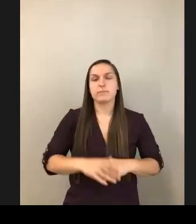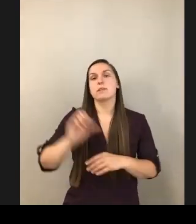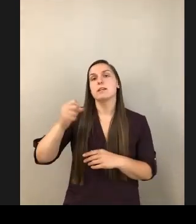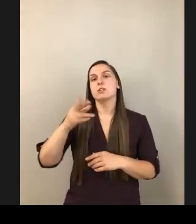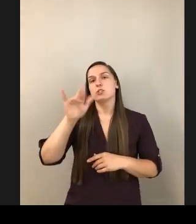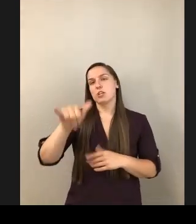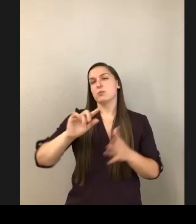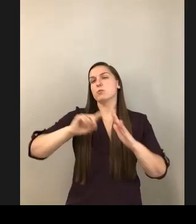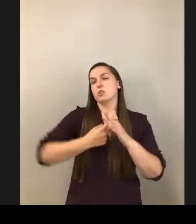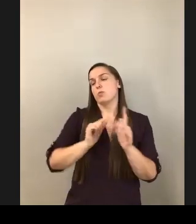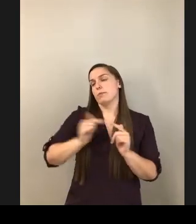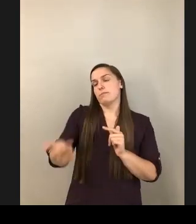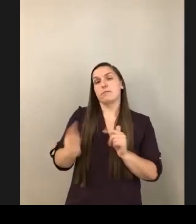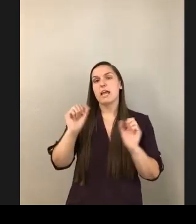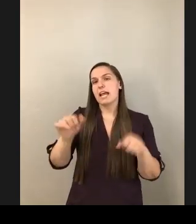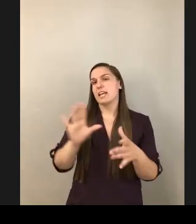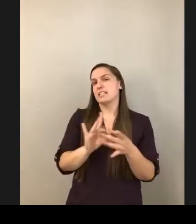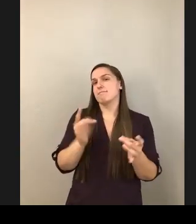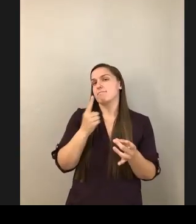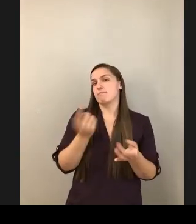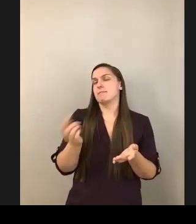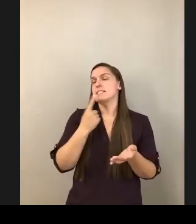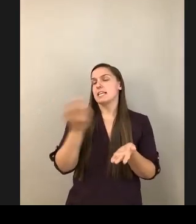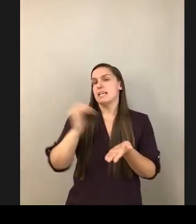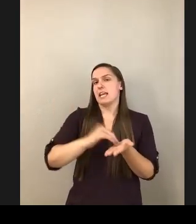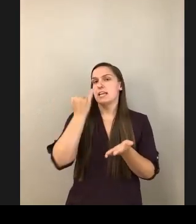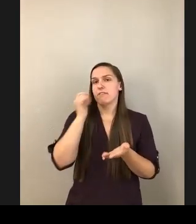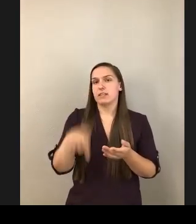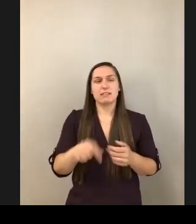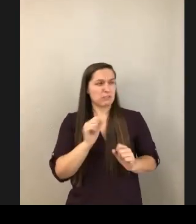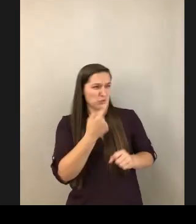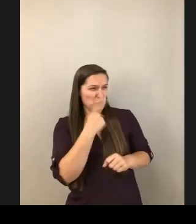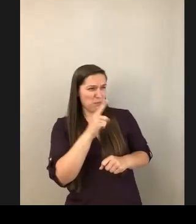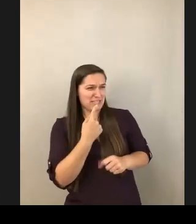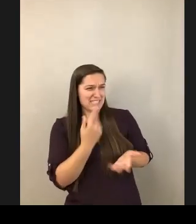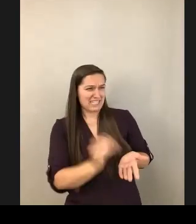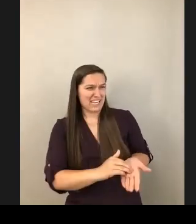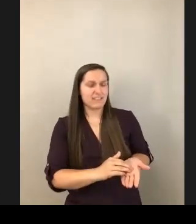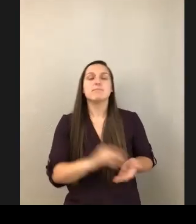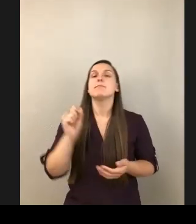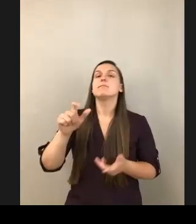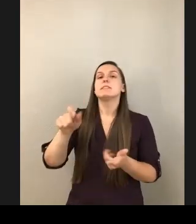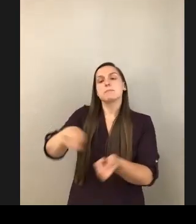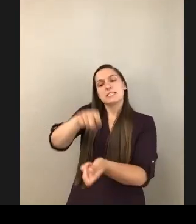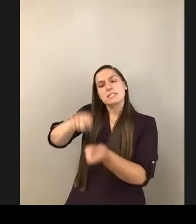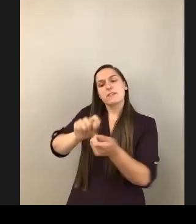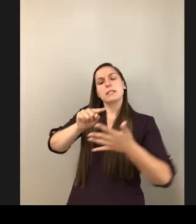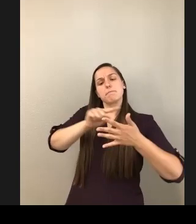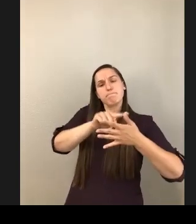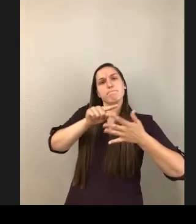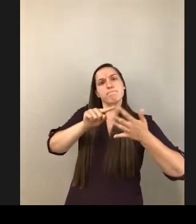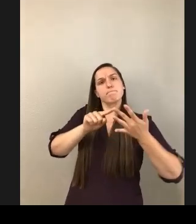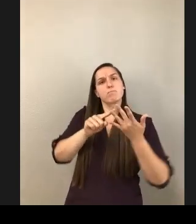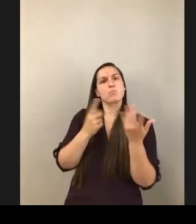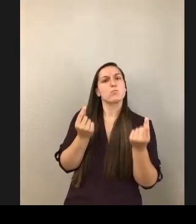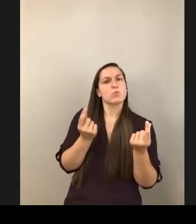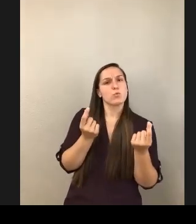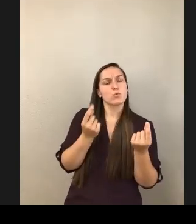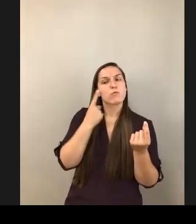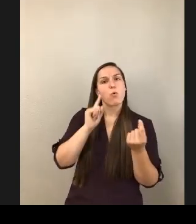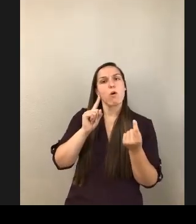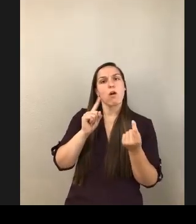históricamente excluidos? Y con gusto repetiría la pregunta. Sí, claro. ¿Cuáles